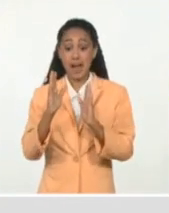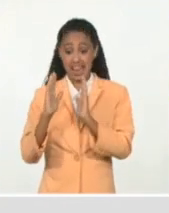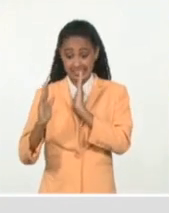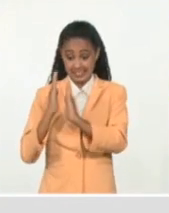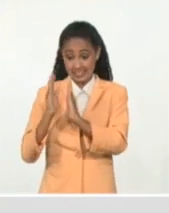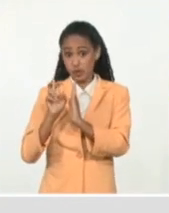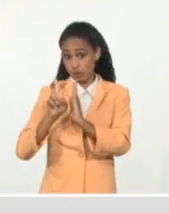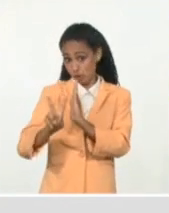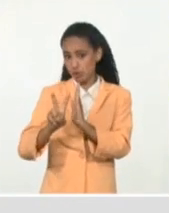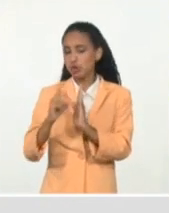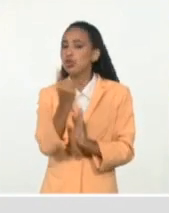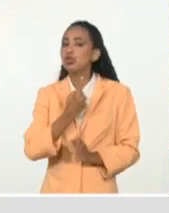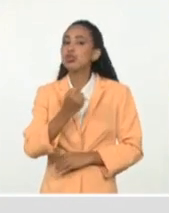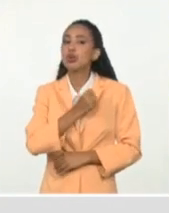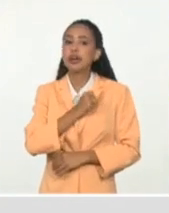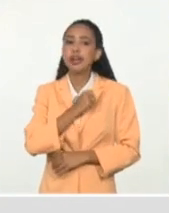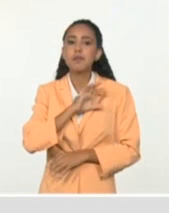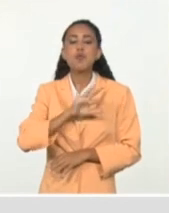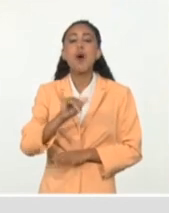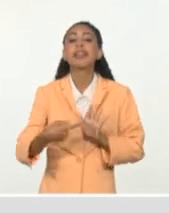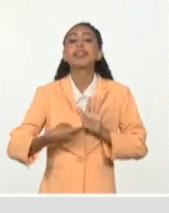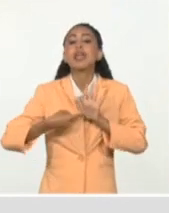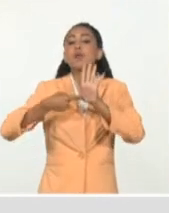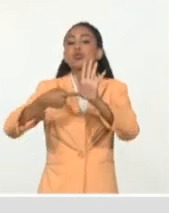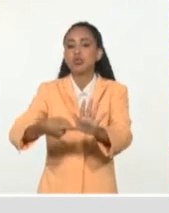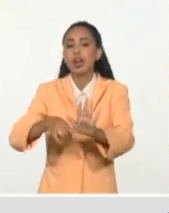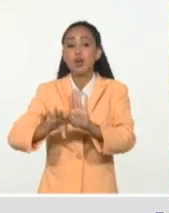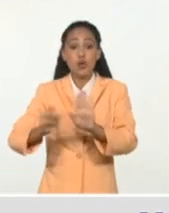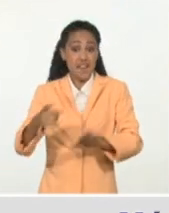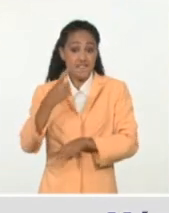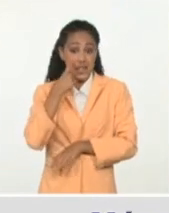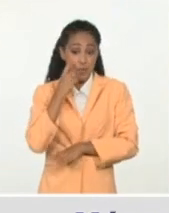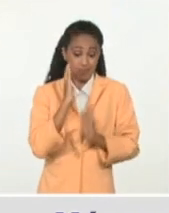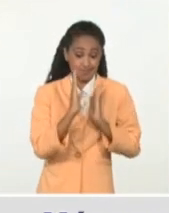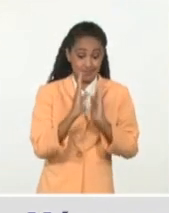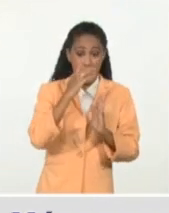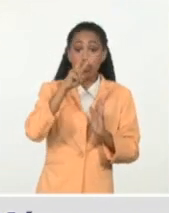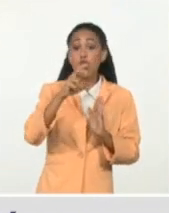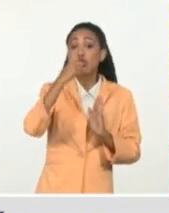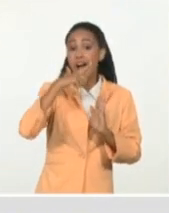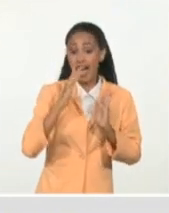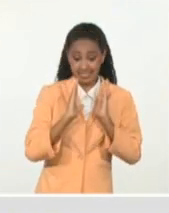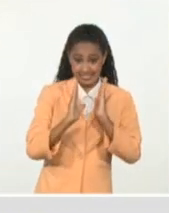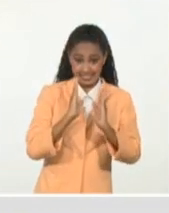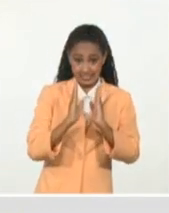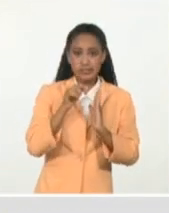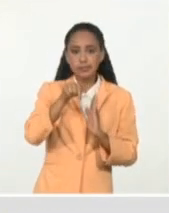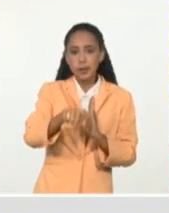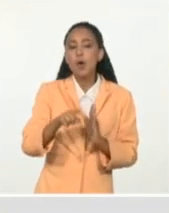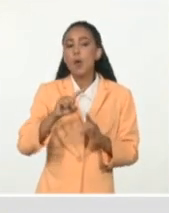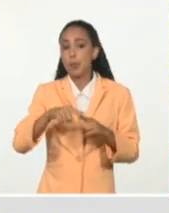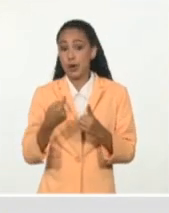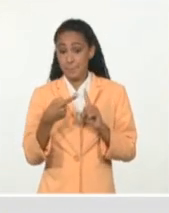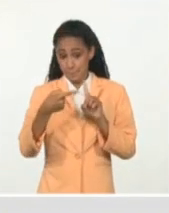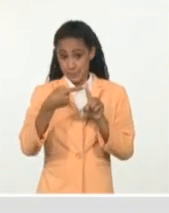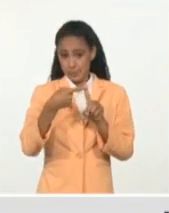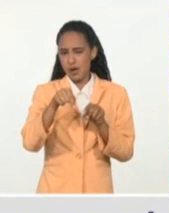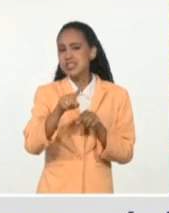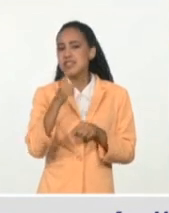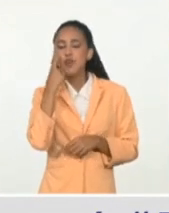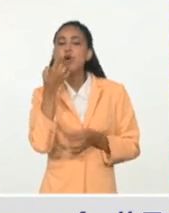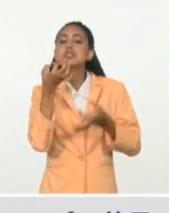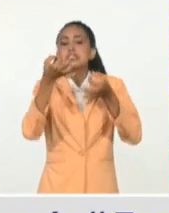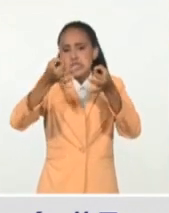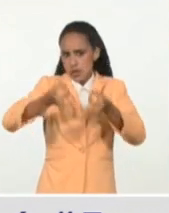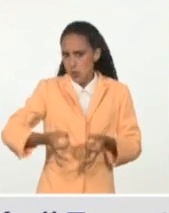ya hemos evidenciado en la fase 2A, que el producto, además de ser seguro en todos estos grupos de edades, es